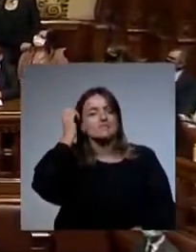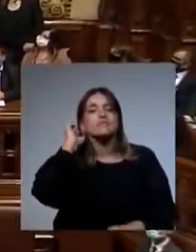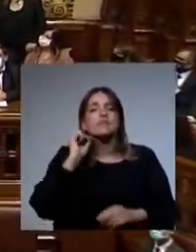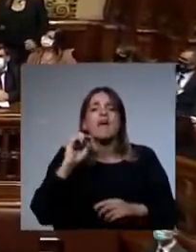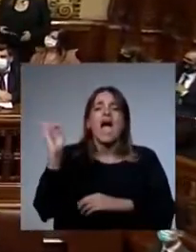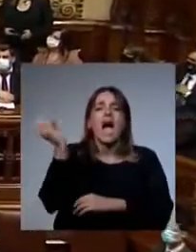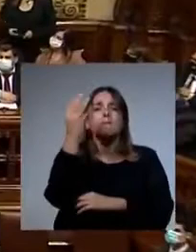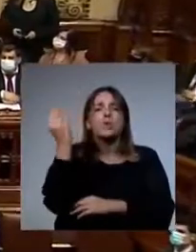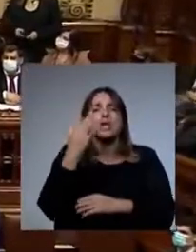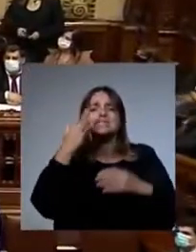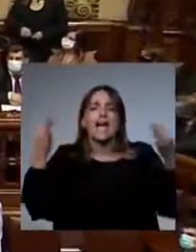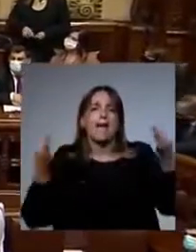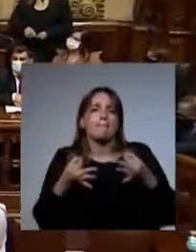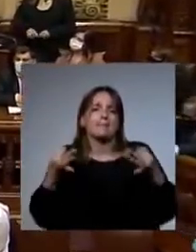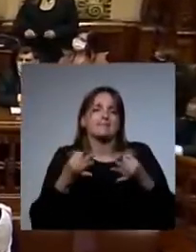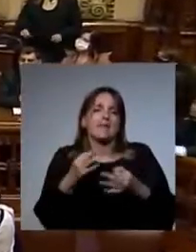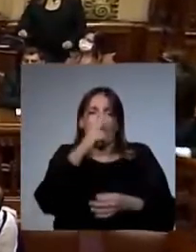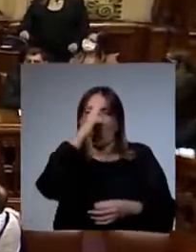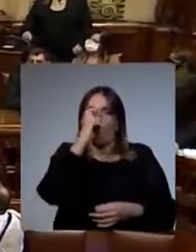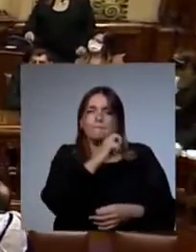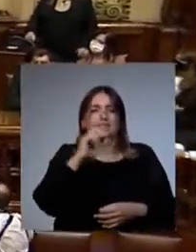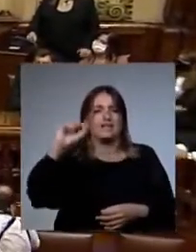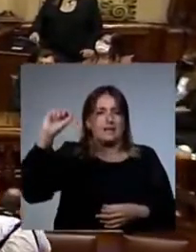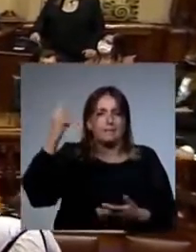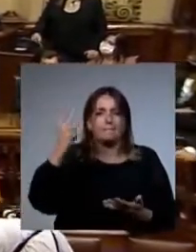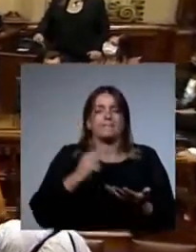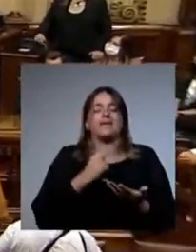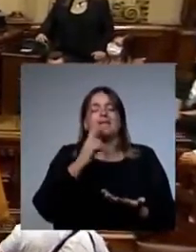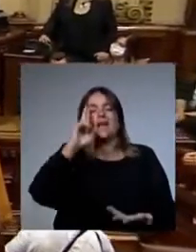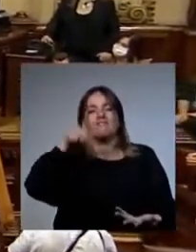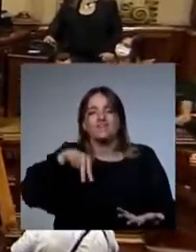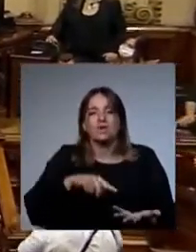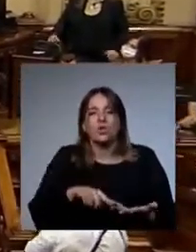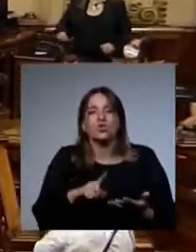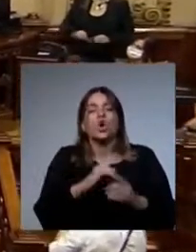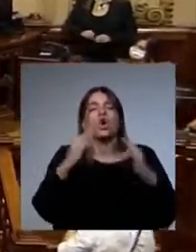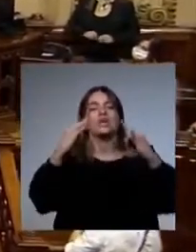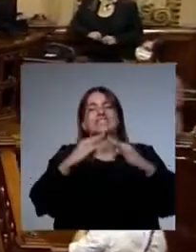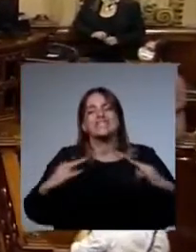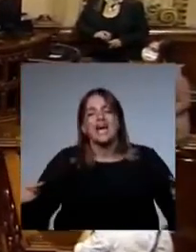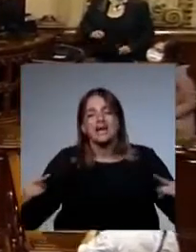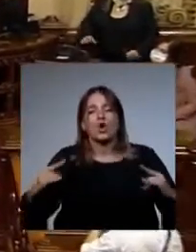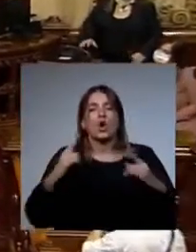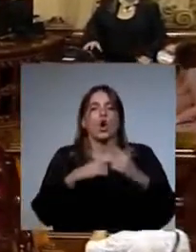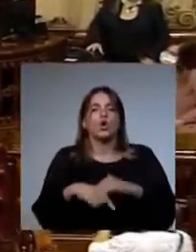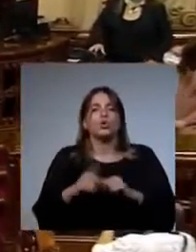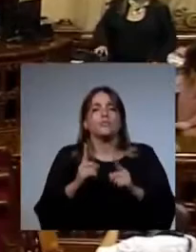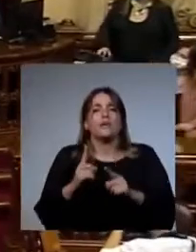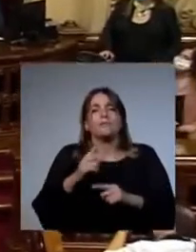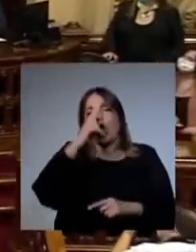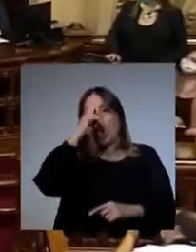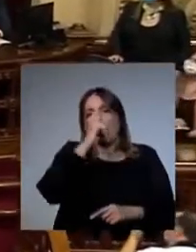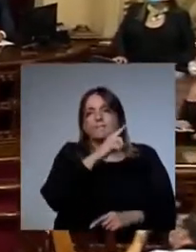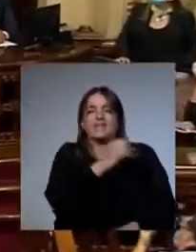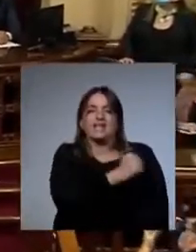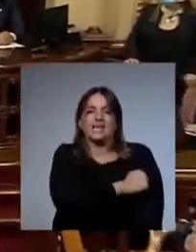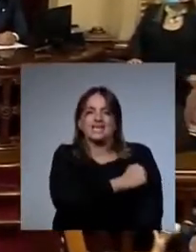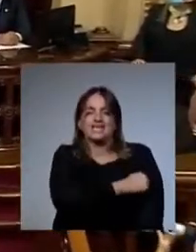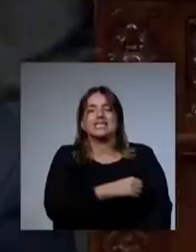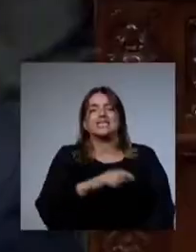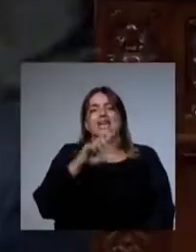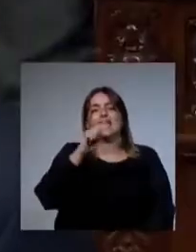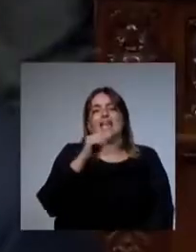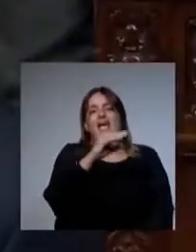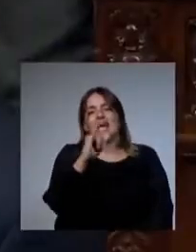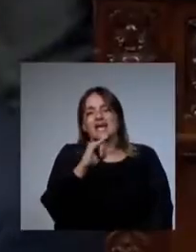Las ambulancias especializadas en el Hospital de Las Piedras, en el de Bella Unión, en San Gregorio de Polanco, en el Hospital de Artigas, Juan